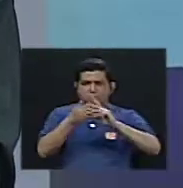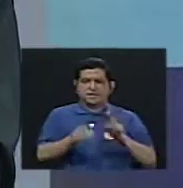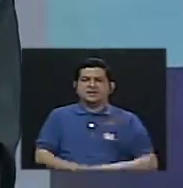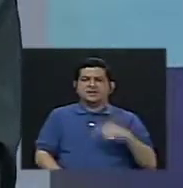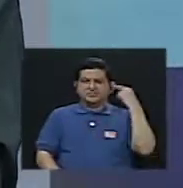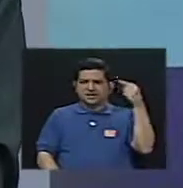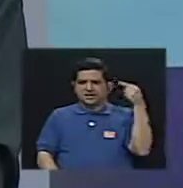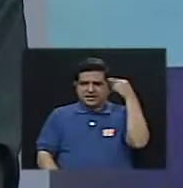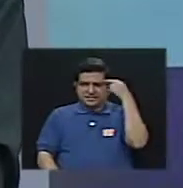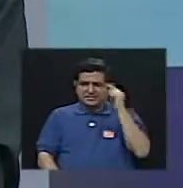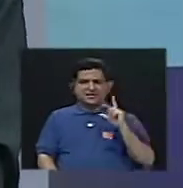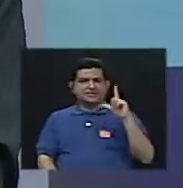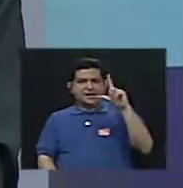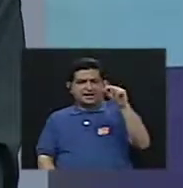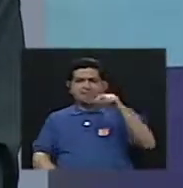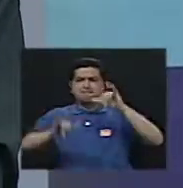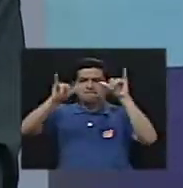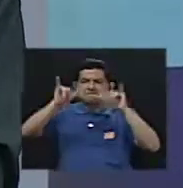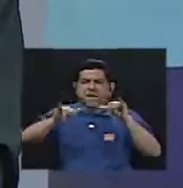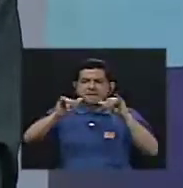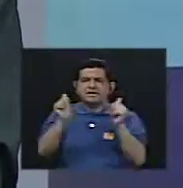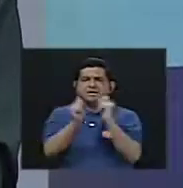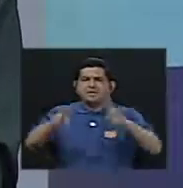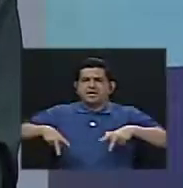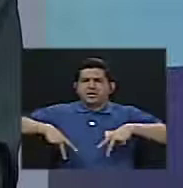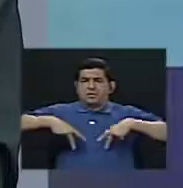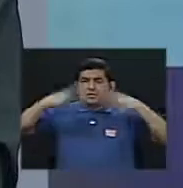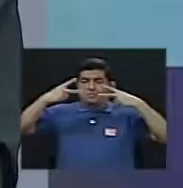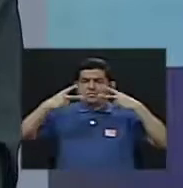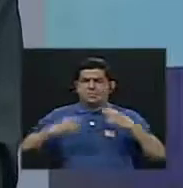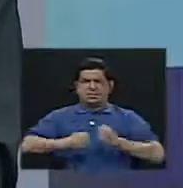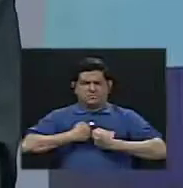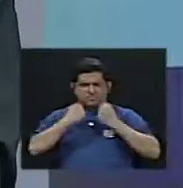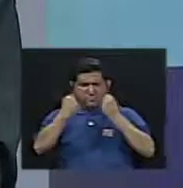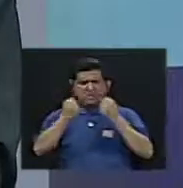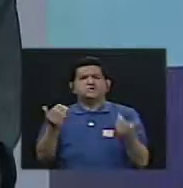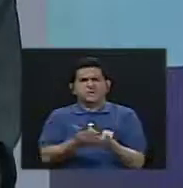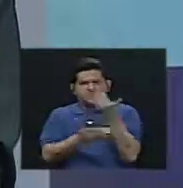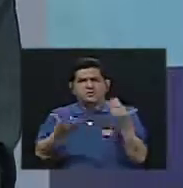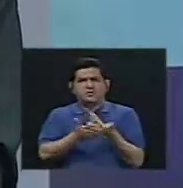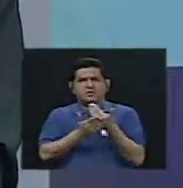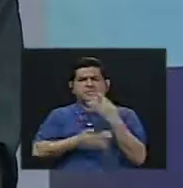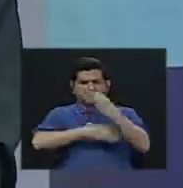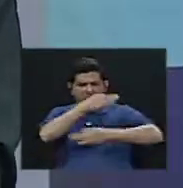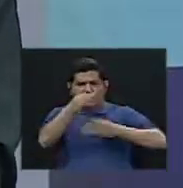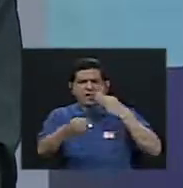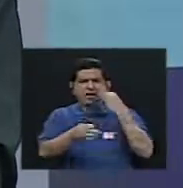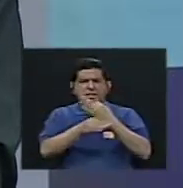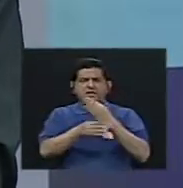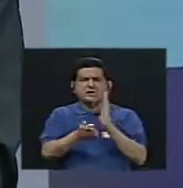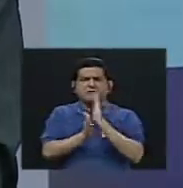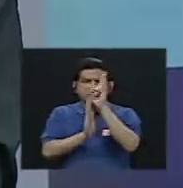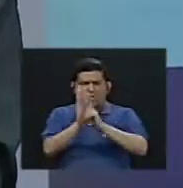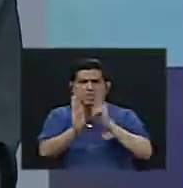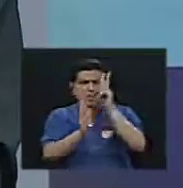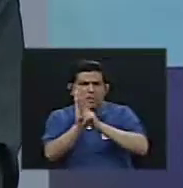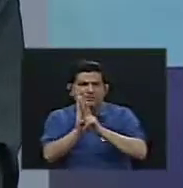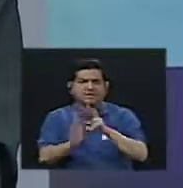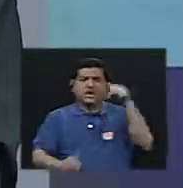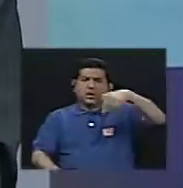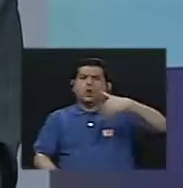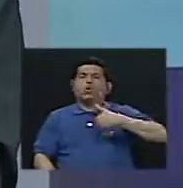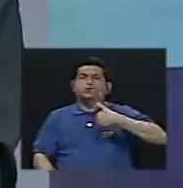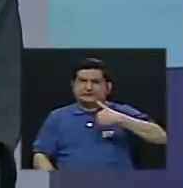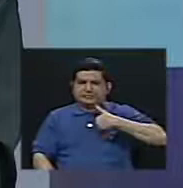Distancia ha mantenido vivo, revitalizado y renovado el género del documental. Y hoy